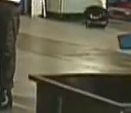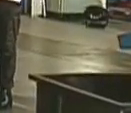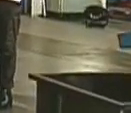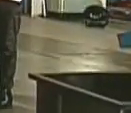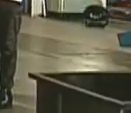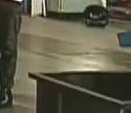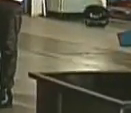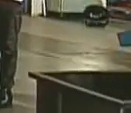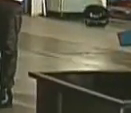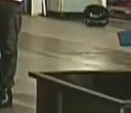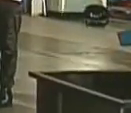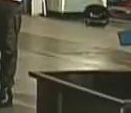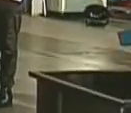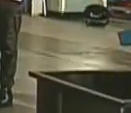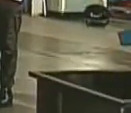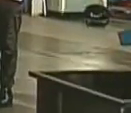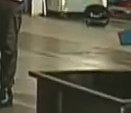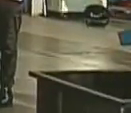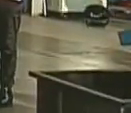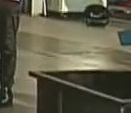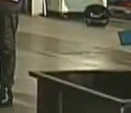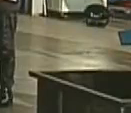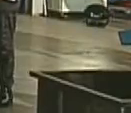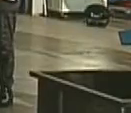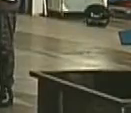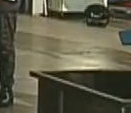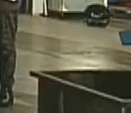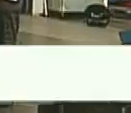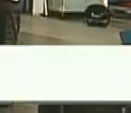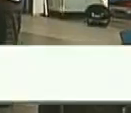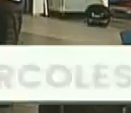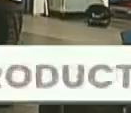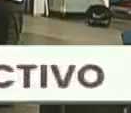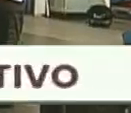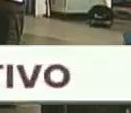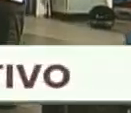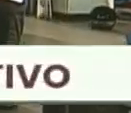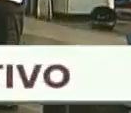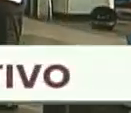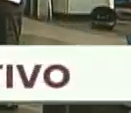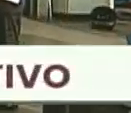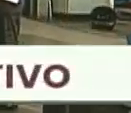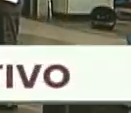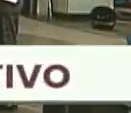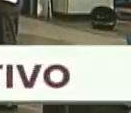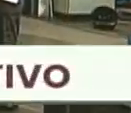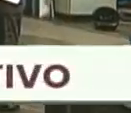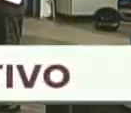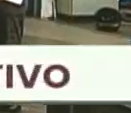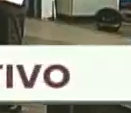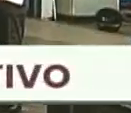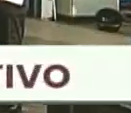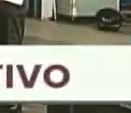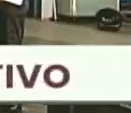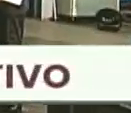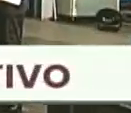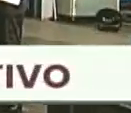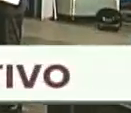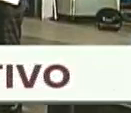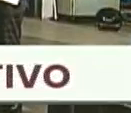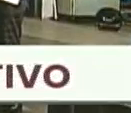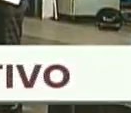torrefactora de Café del Sur, con una maquinaria